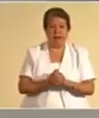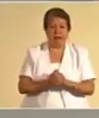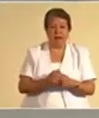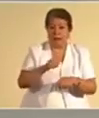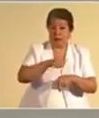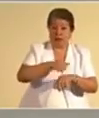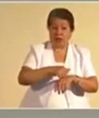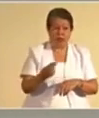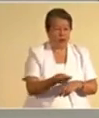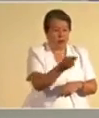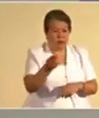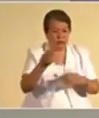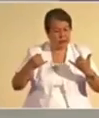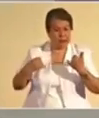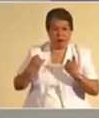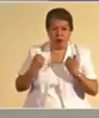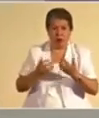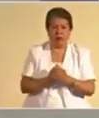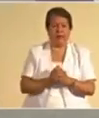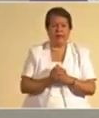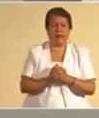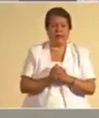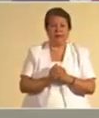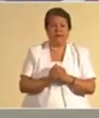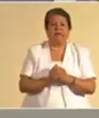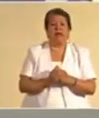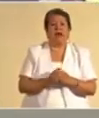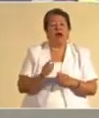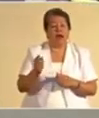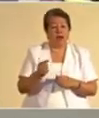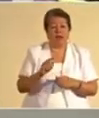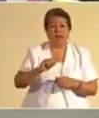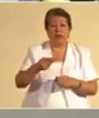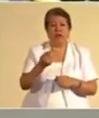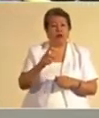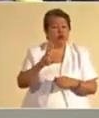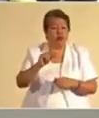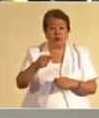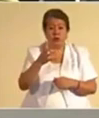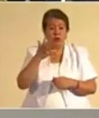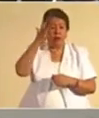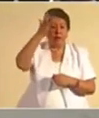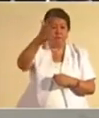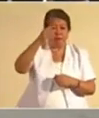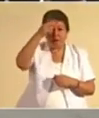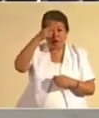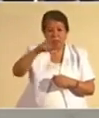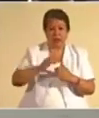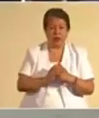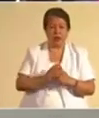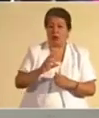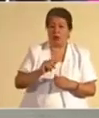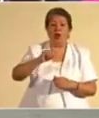toca a ustedes, muchachos. Toca a ustedes, que no son el futuro de México, son